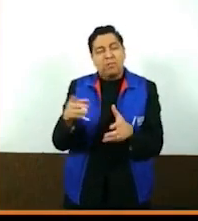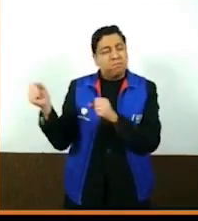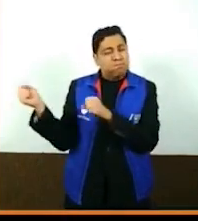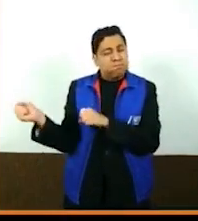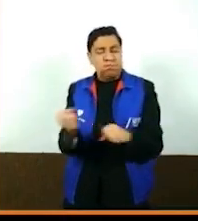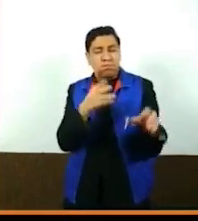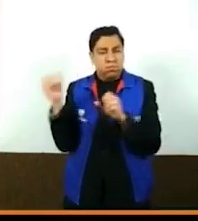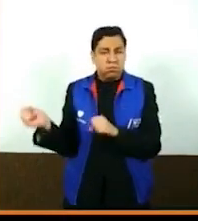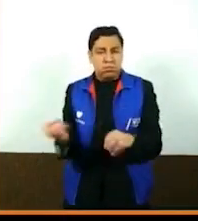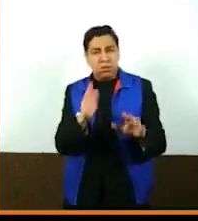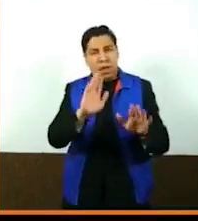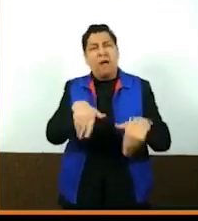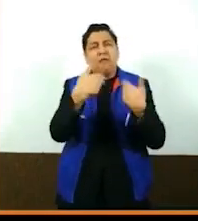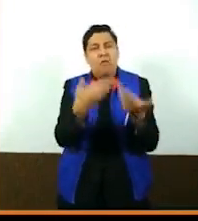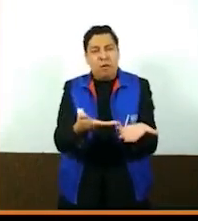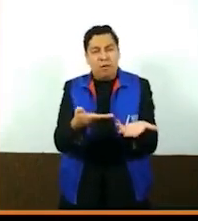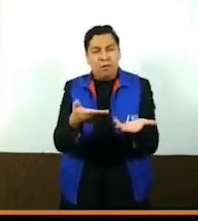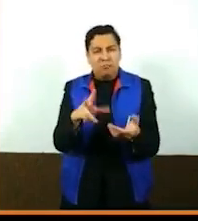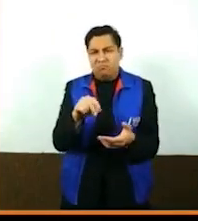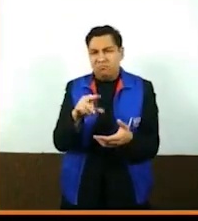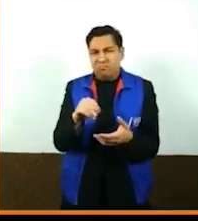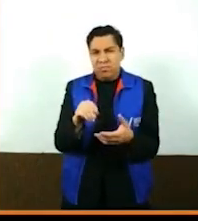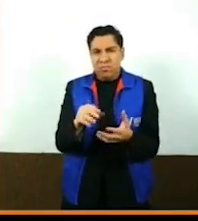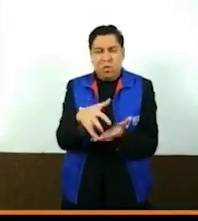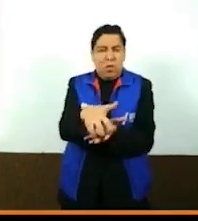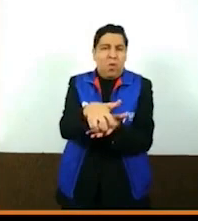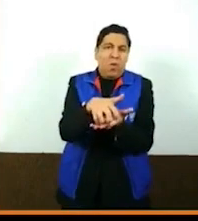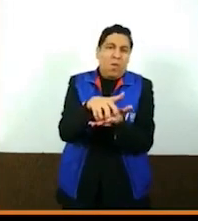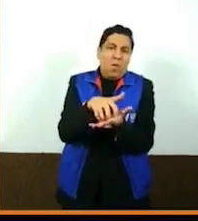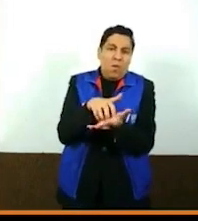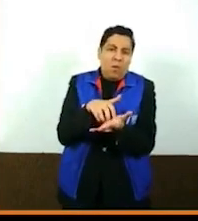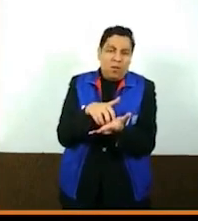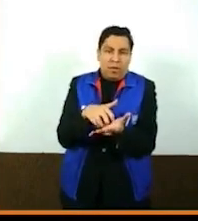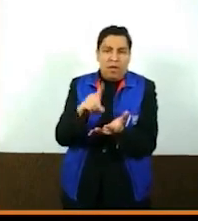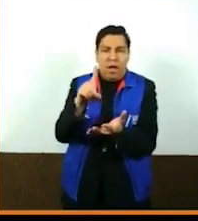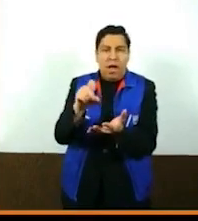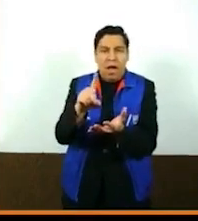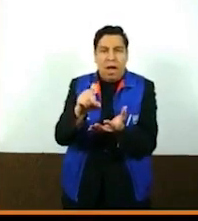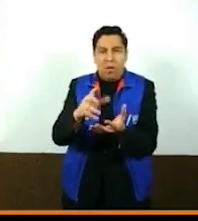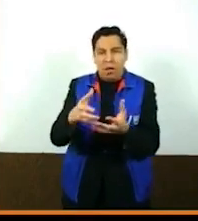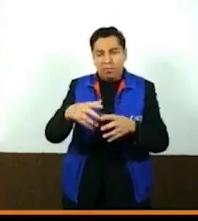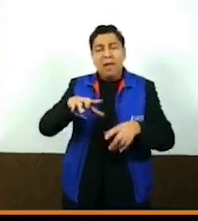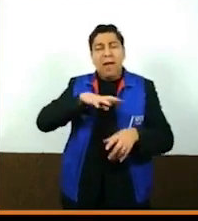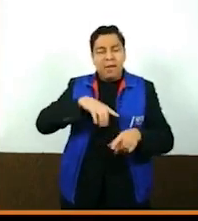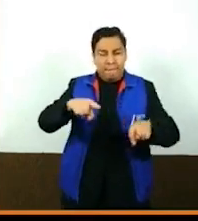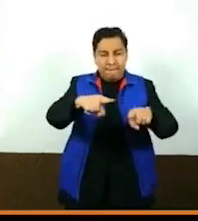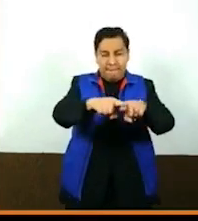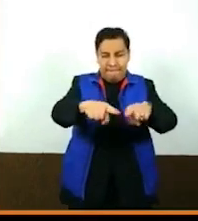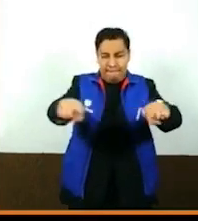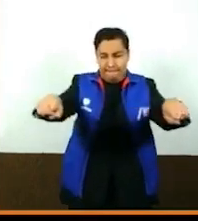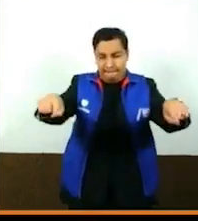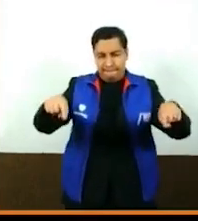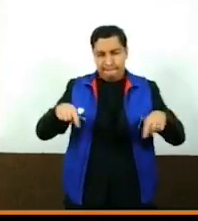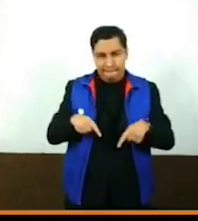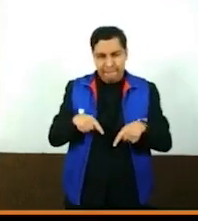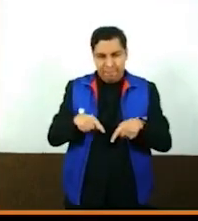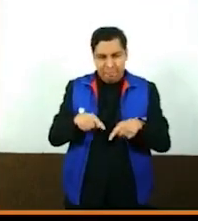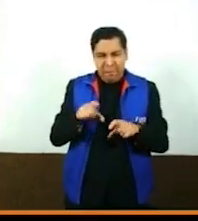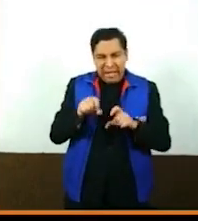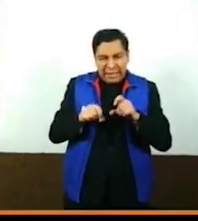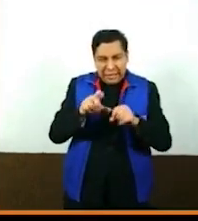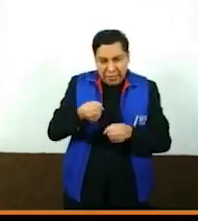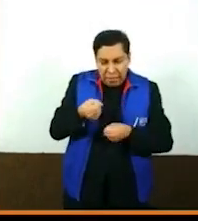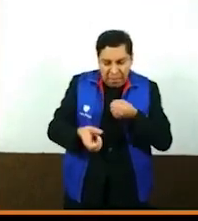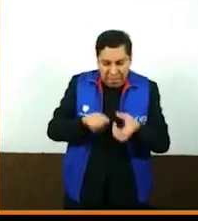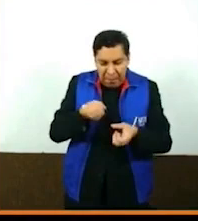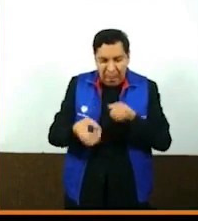exterior. Estamos tratando todo el agua que usamos, extraemos, tratamos, usamos, volvemos a tratar en